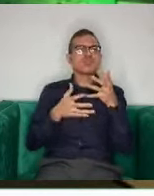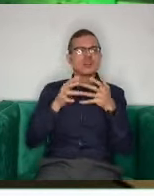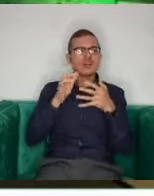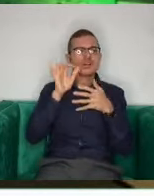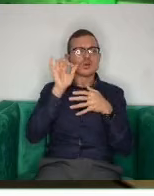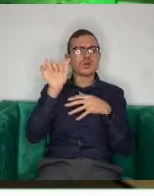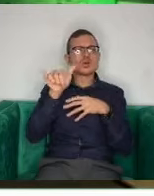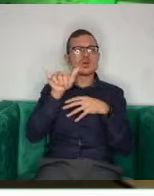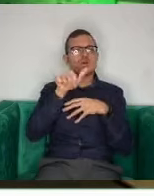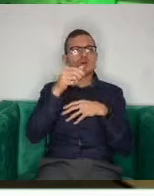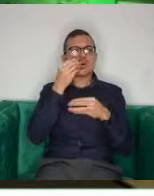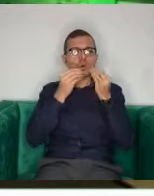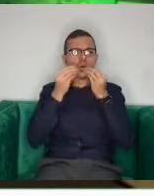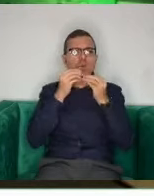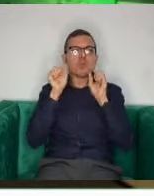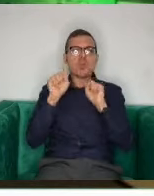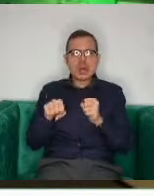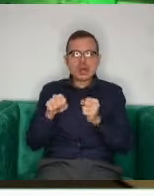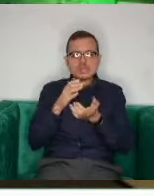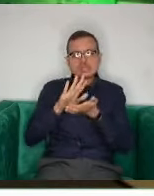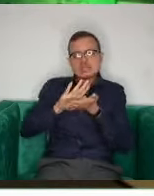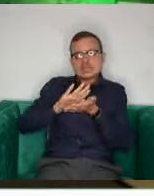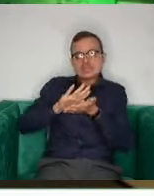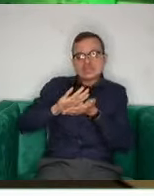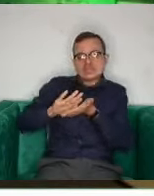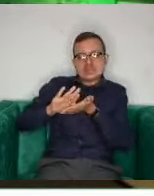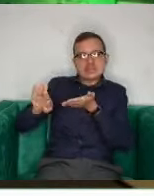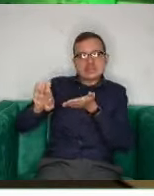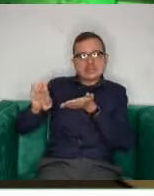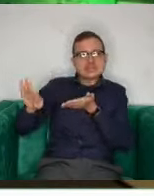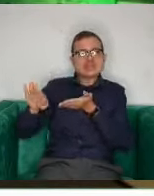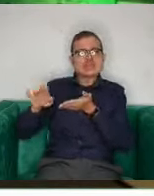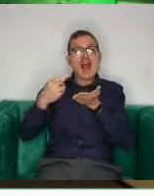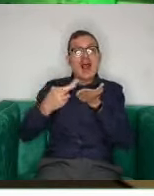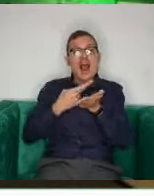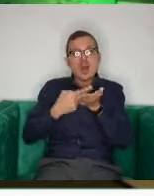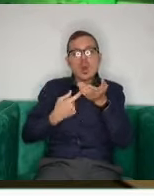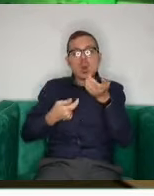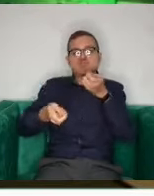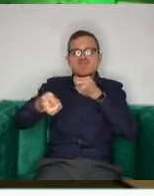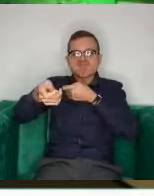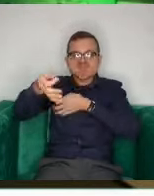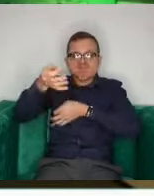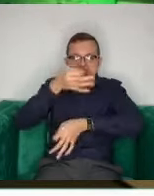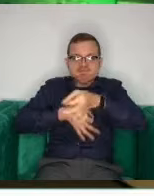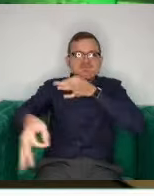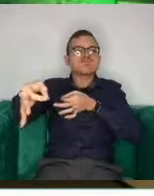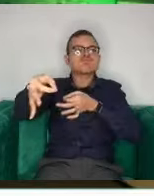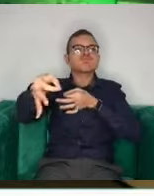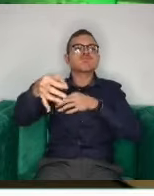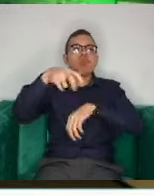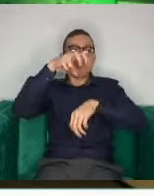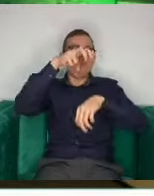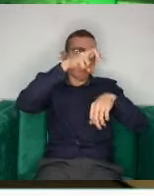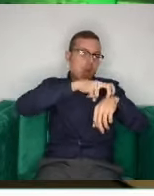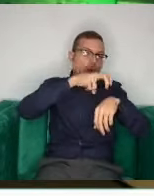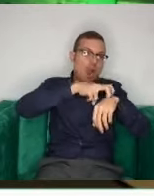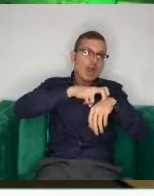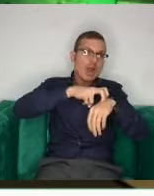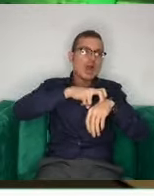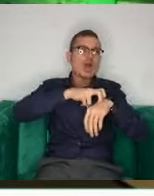como el arroz y cambiarlo por otro carbohidrato, como la papa, el ñame, la yautía. Así que